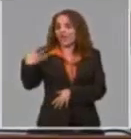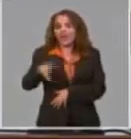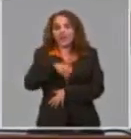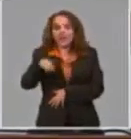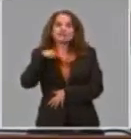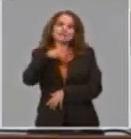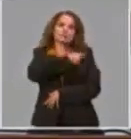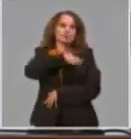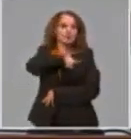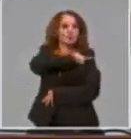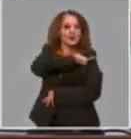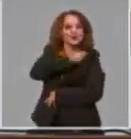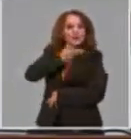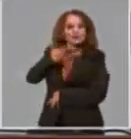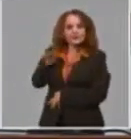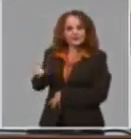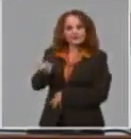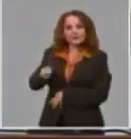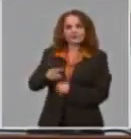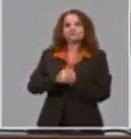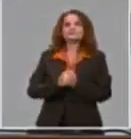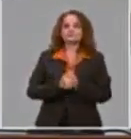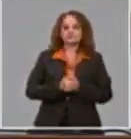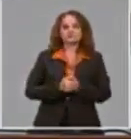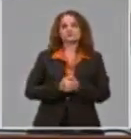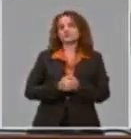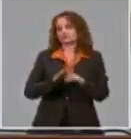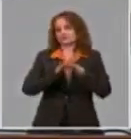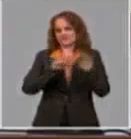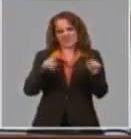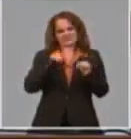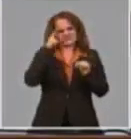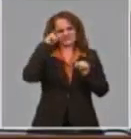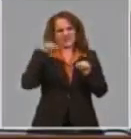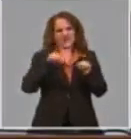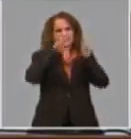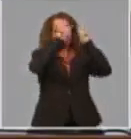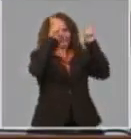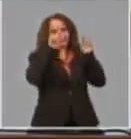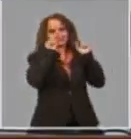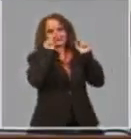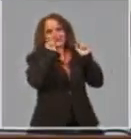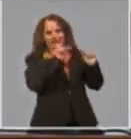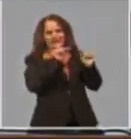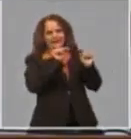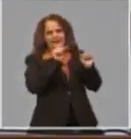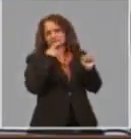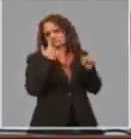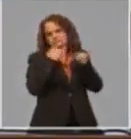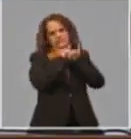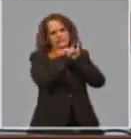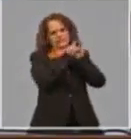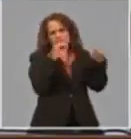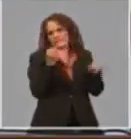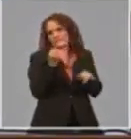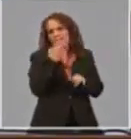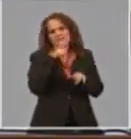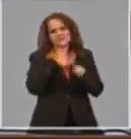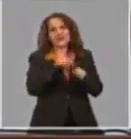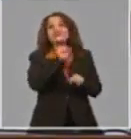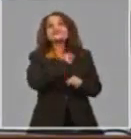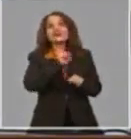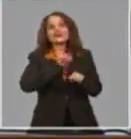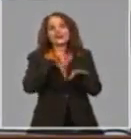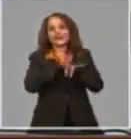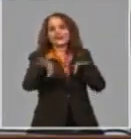matriz mediática que sobre todo en las redes sociales tratan de imponer para dividirnos en la opinión a